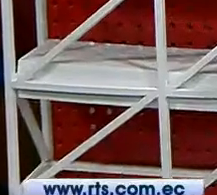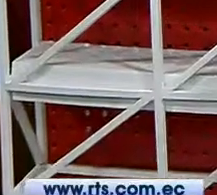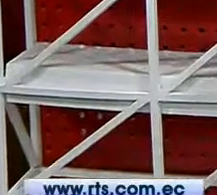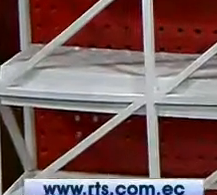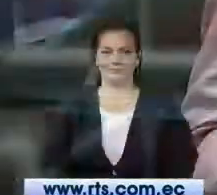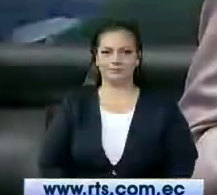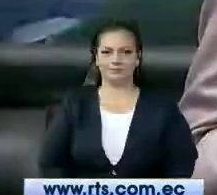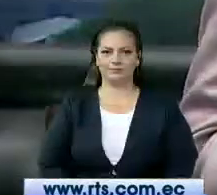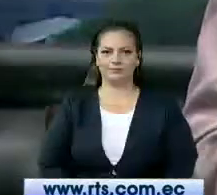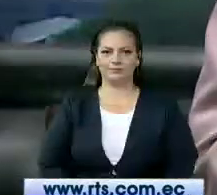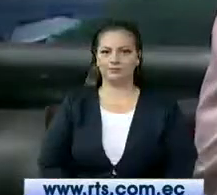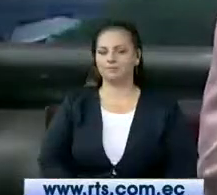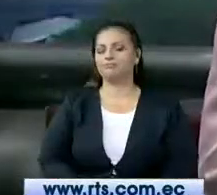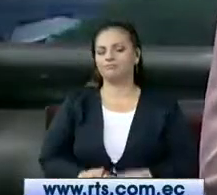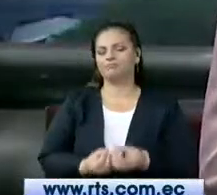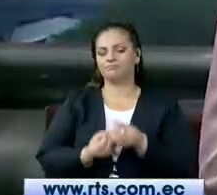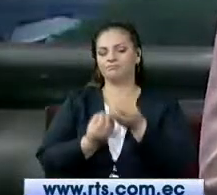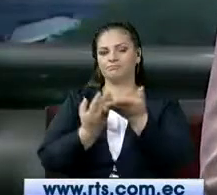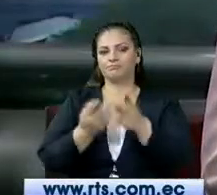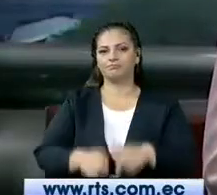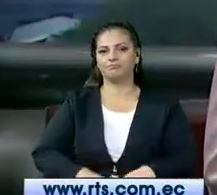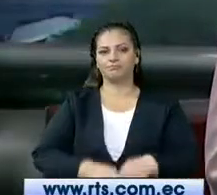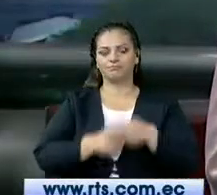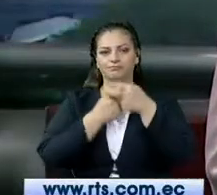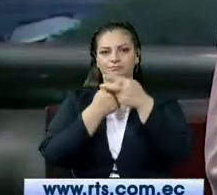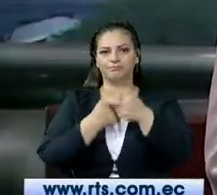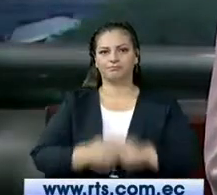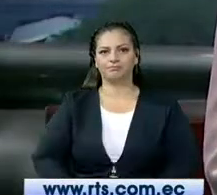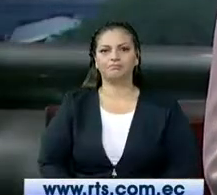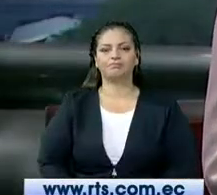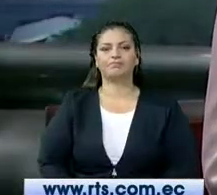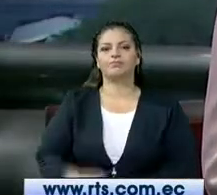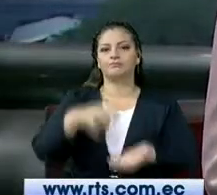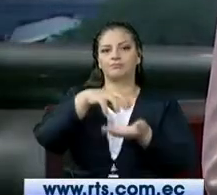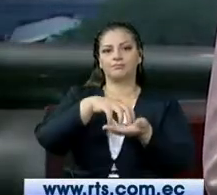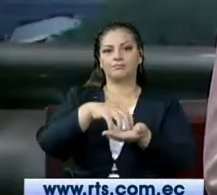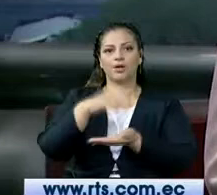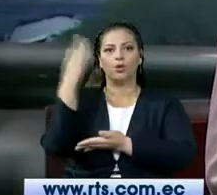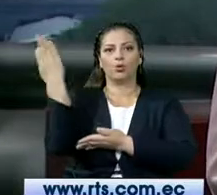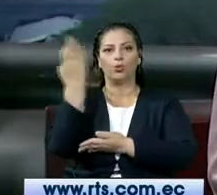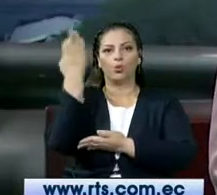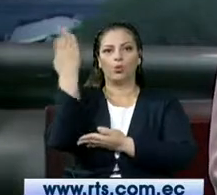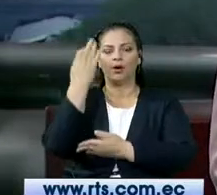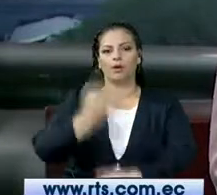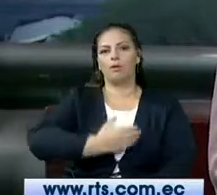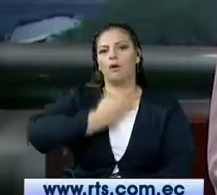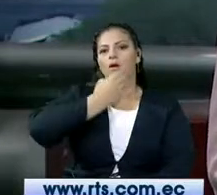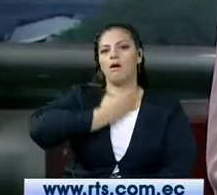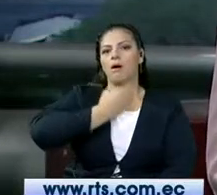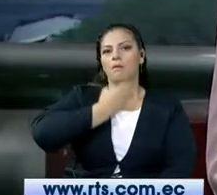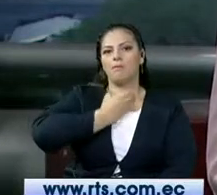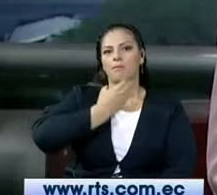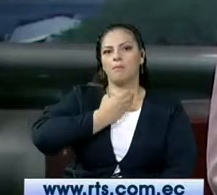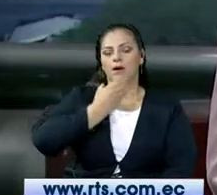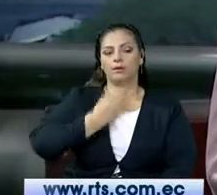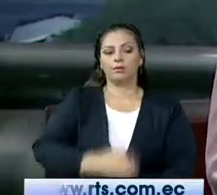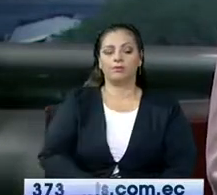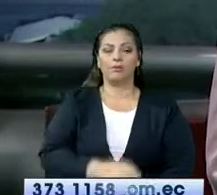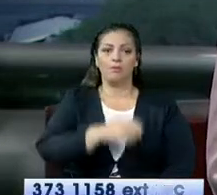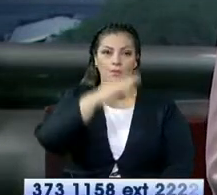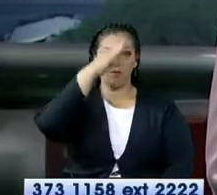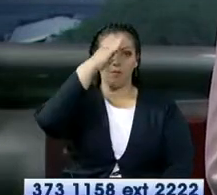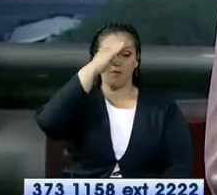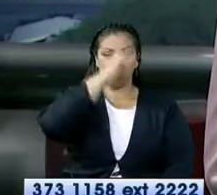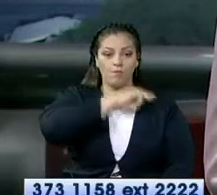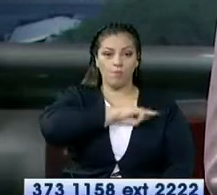Varios incidentes se presentaron entre la policía municipal y comerciantes informales en Ambato, capital de la provincia del Tungurahua. Miembros